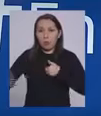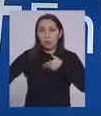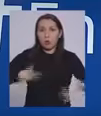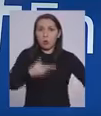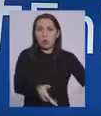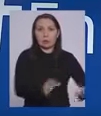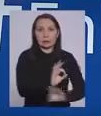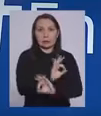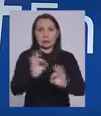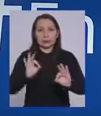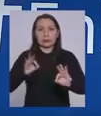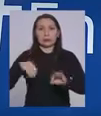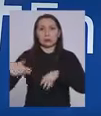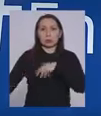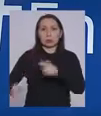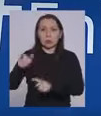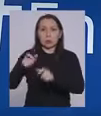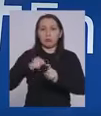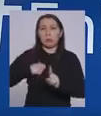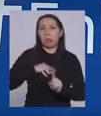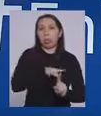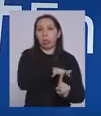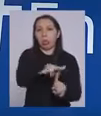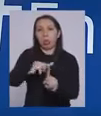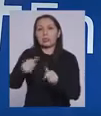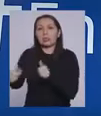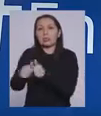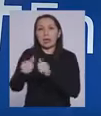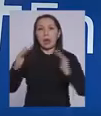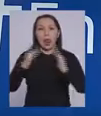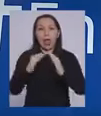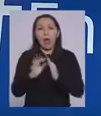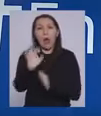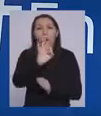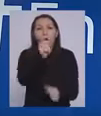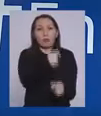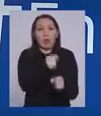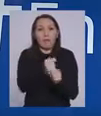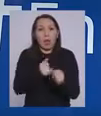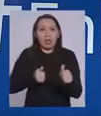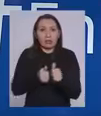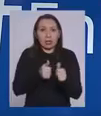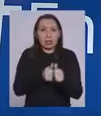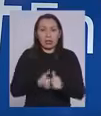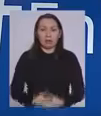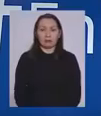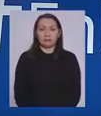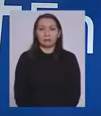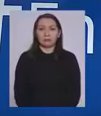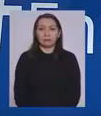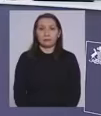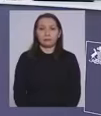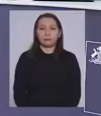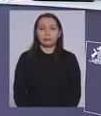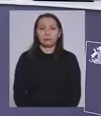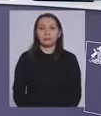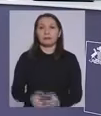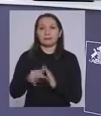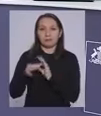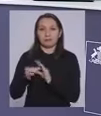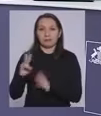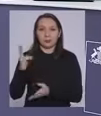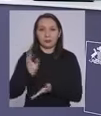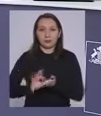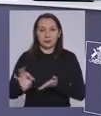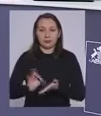no contagien a las personas que viven en su hogar o que trabajan con ellas. Muchas gracias,